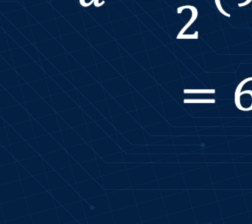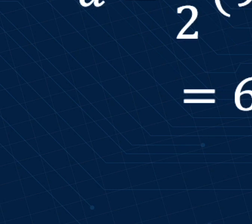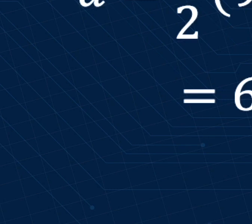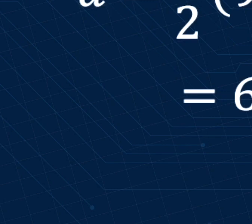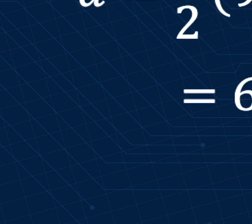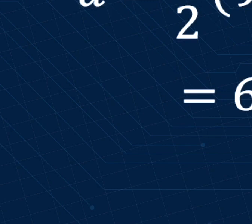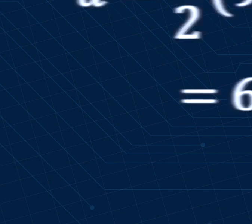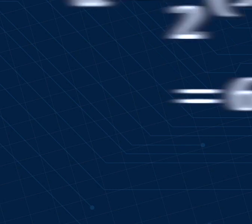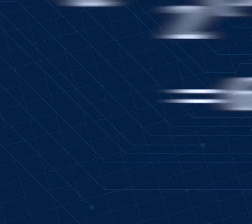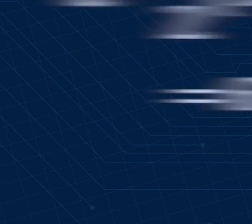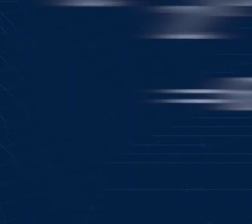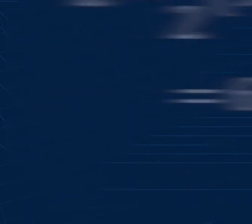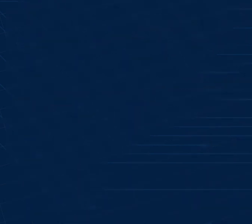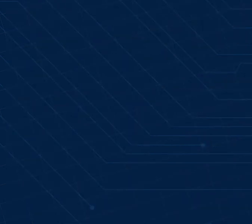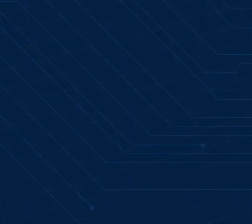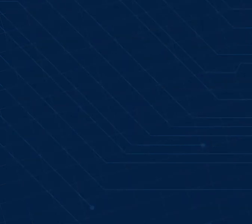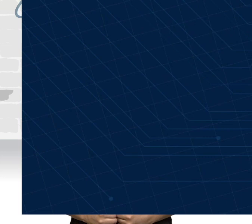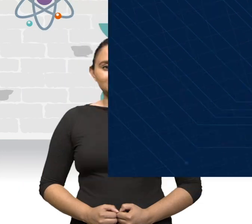67 metros.